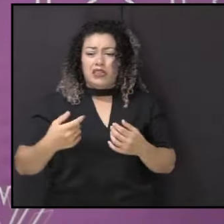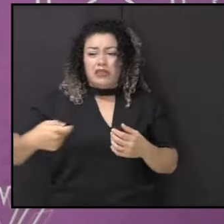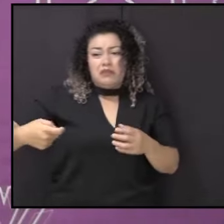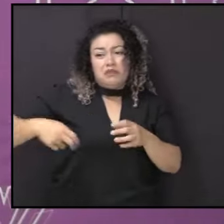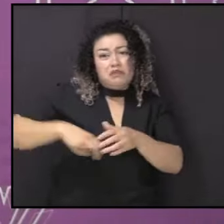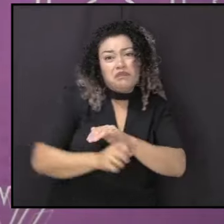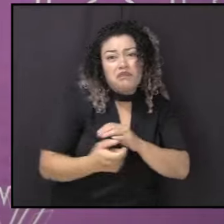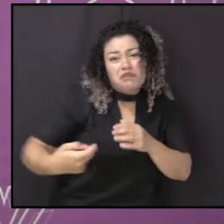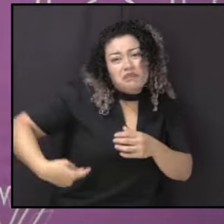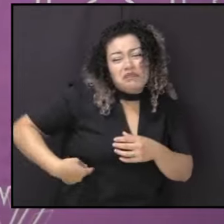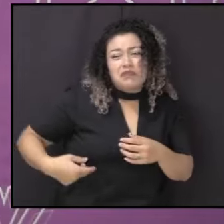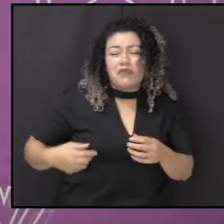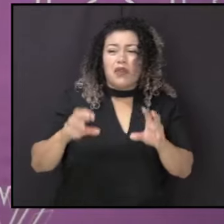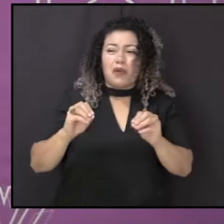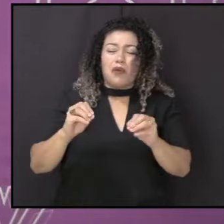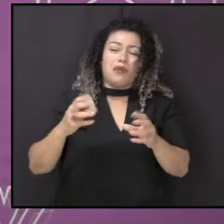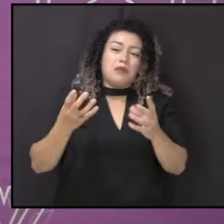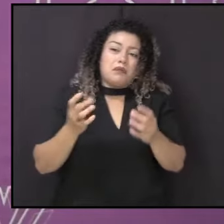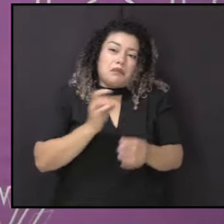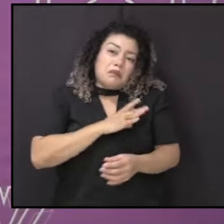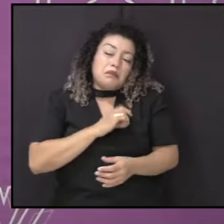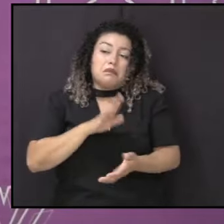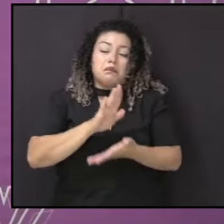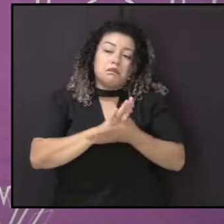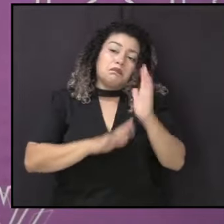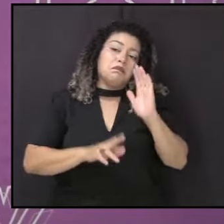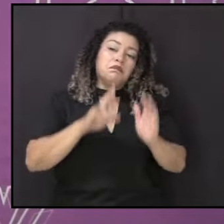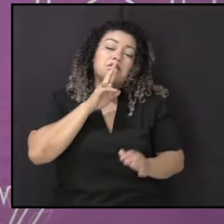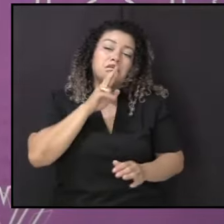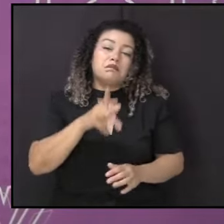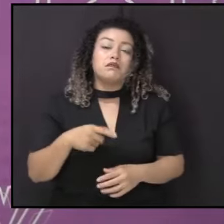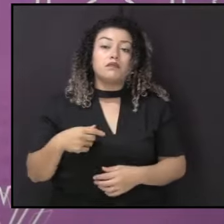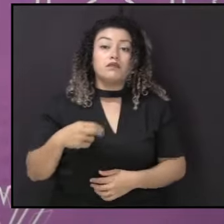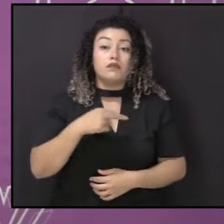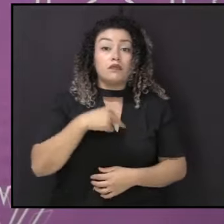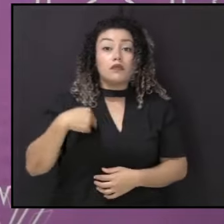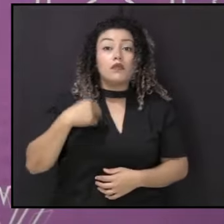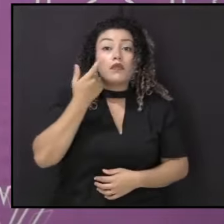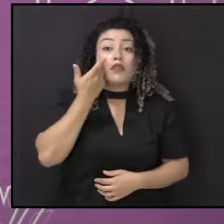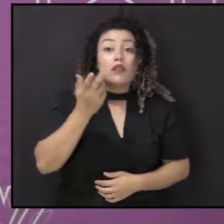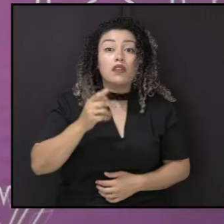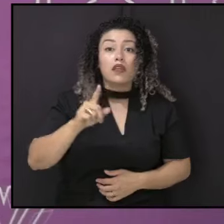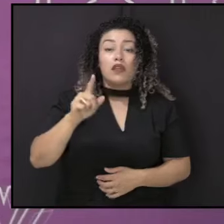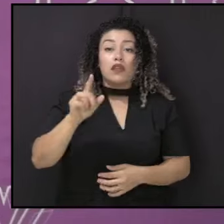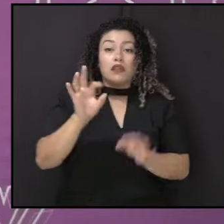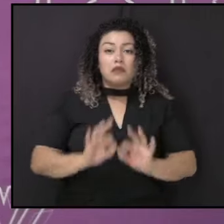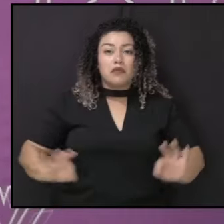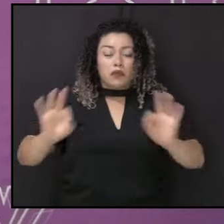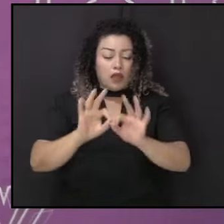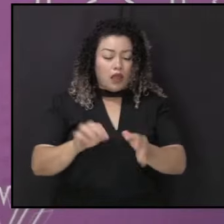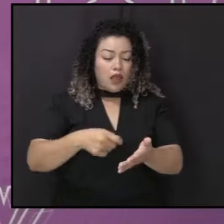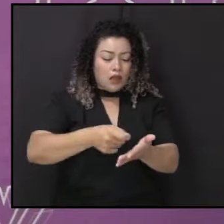que no ha resuelto este gobierno? Para eso vamos a promover una firma del compromiso. ¿Para qué? Para trabajar